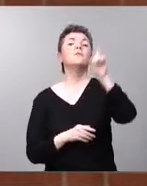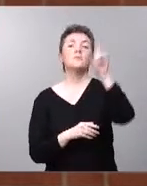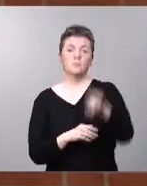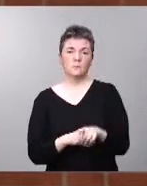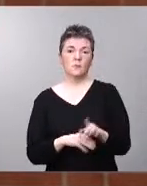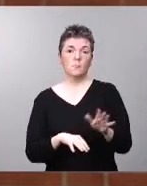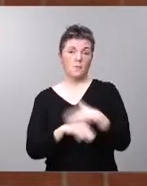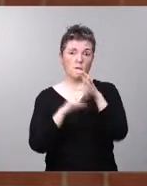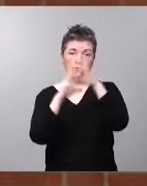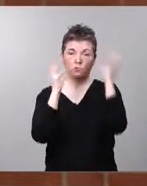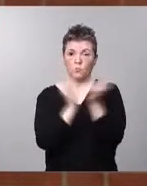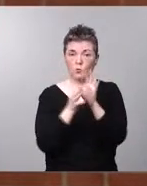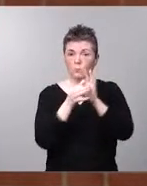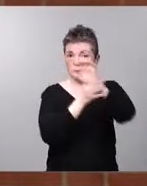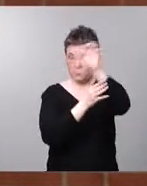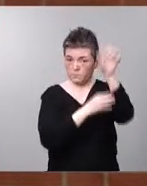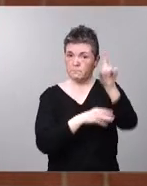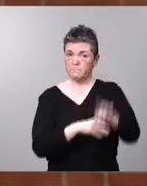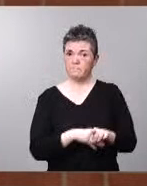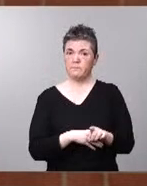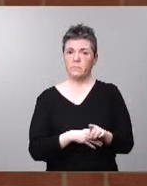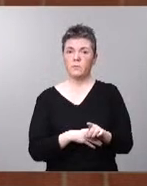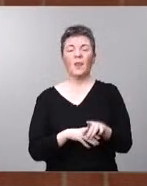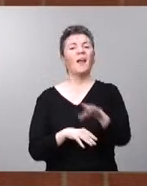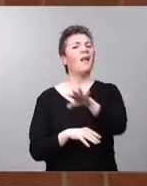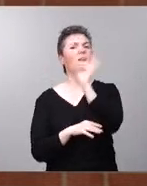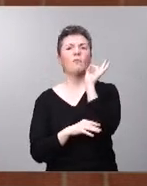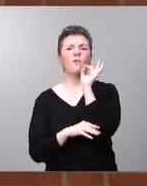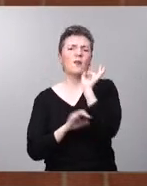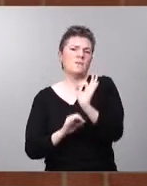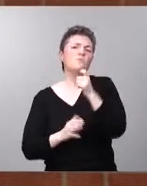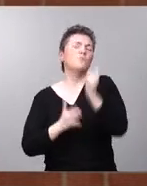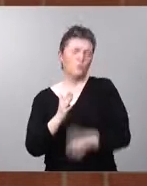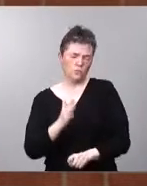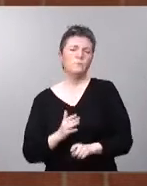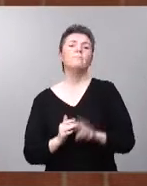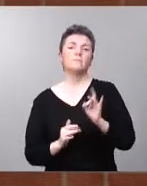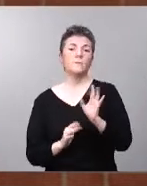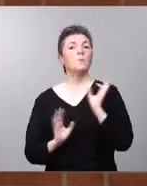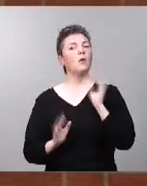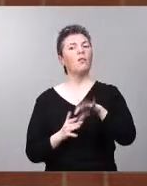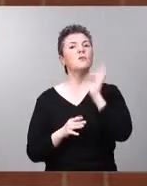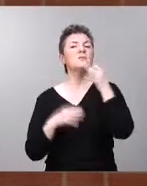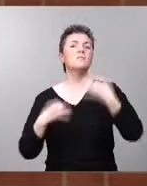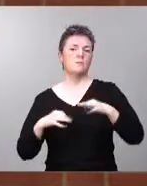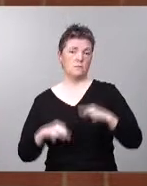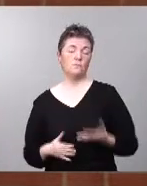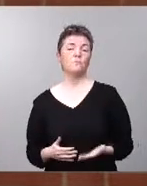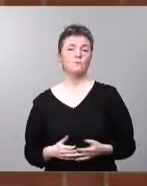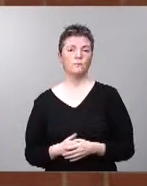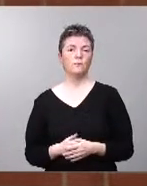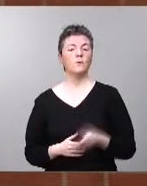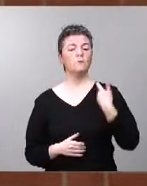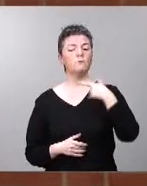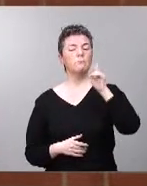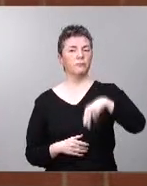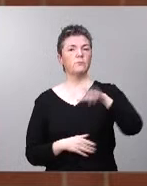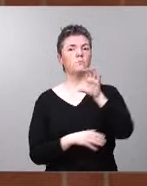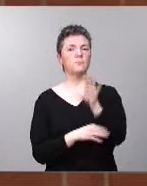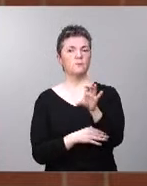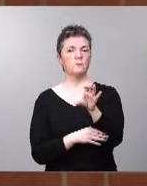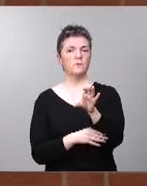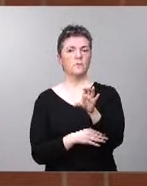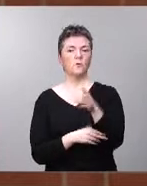de la unión europea la elección es dura pero es sencilla somos un país somos una democracia